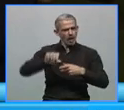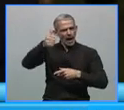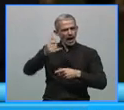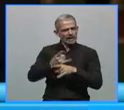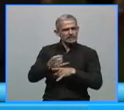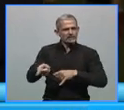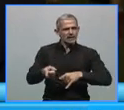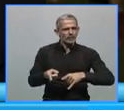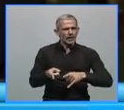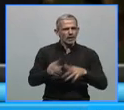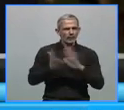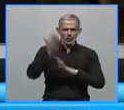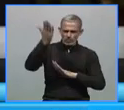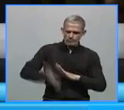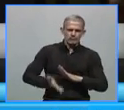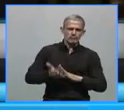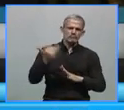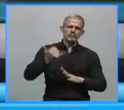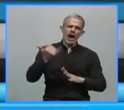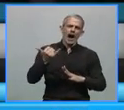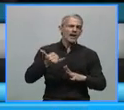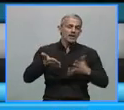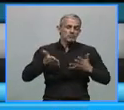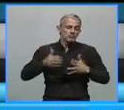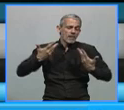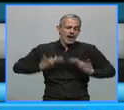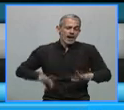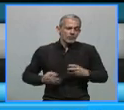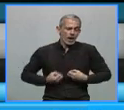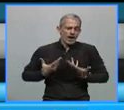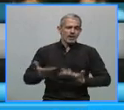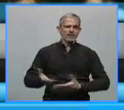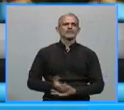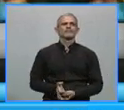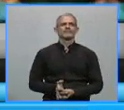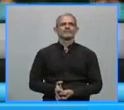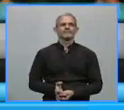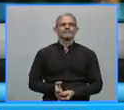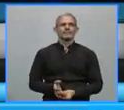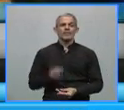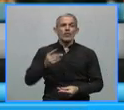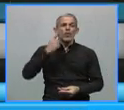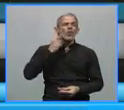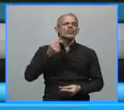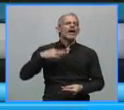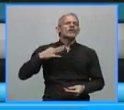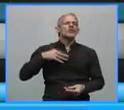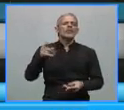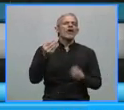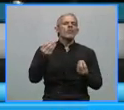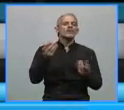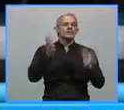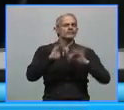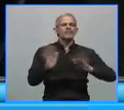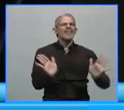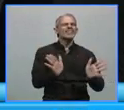requiere esas condiciones y él las tiene innatas Cómo es un día en tu vida eh vos Desde que